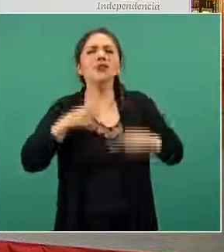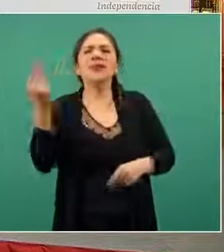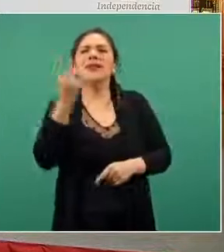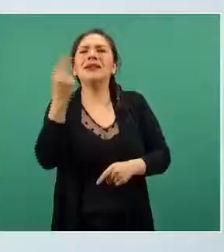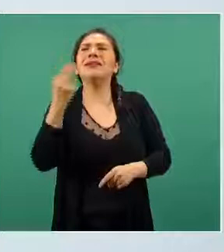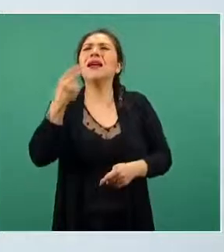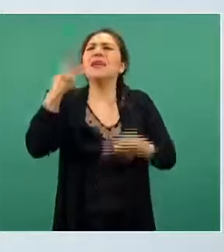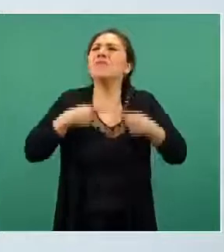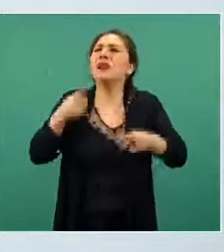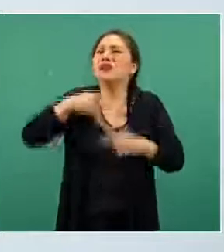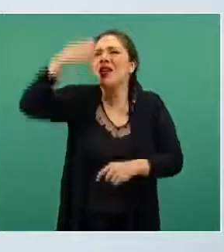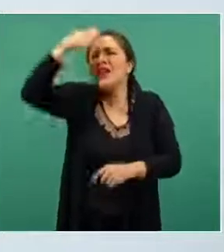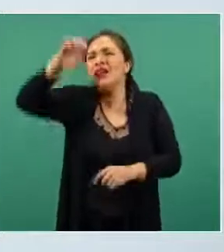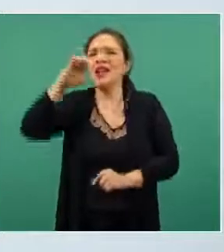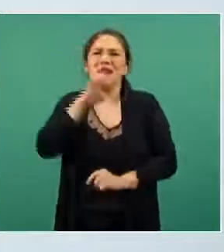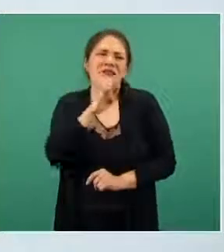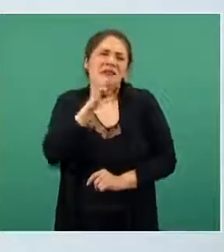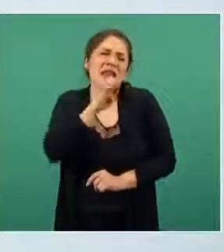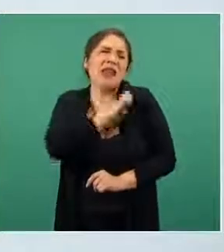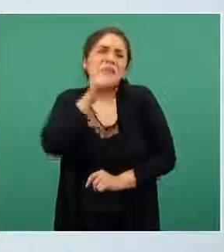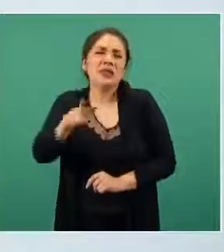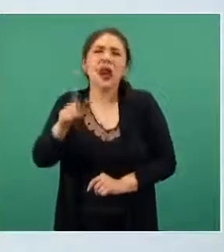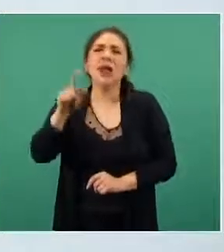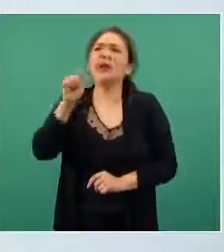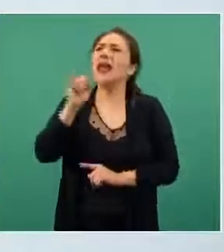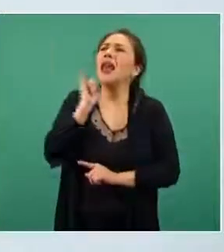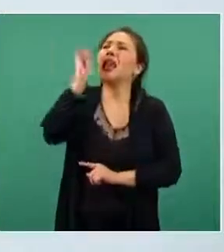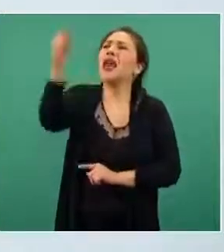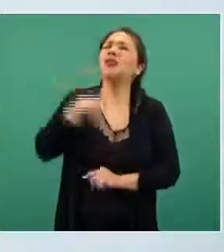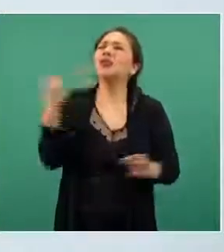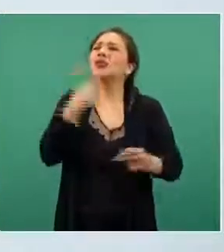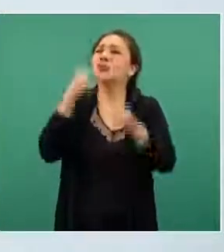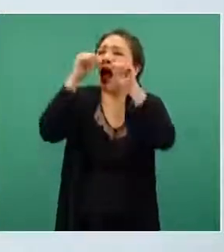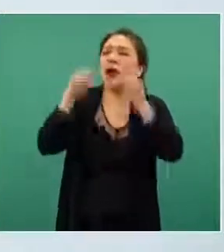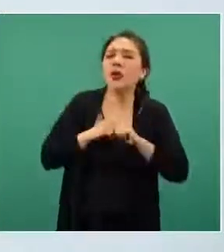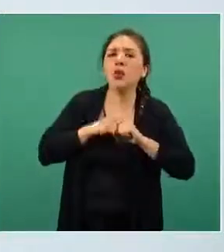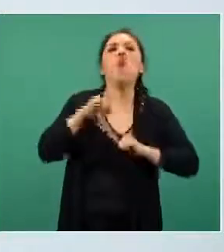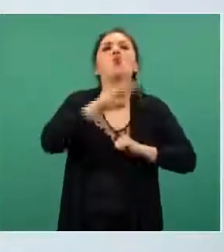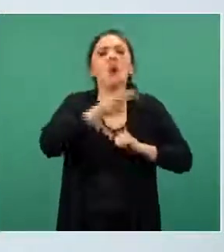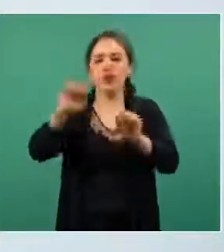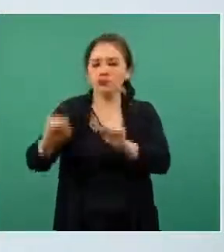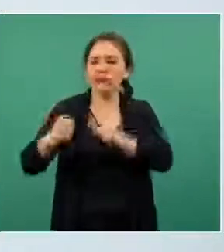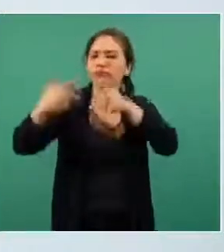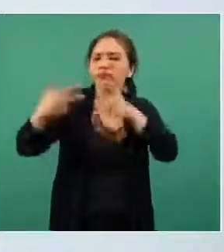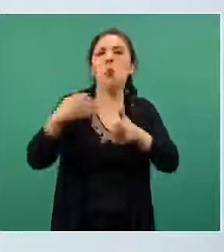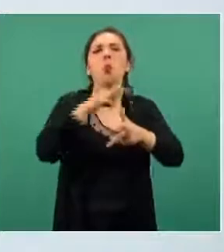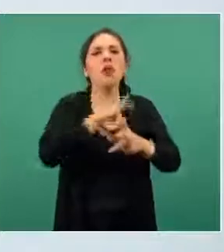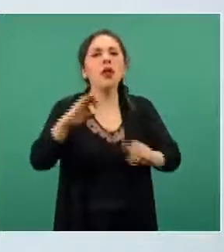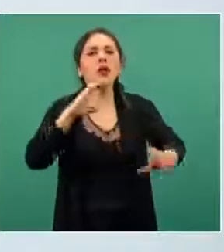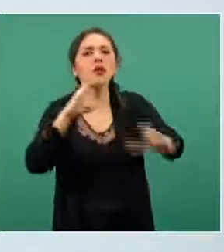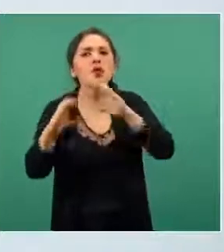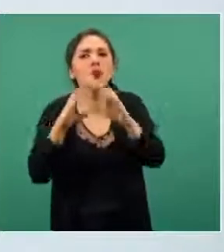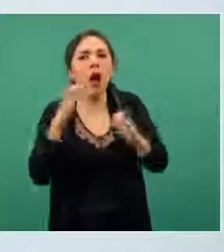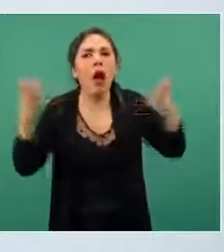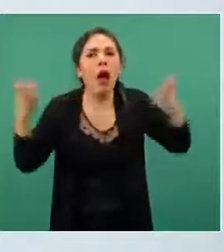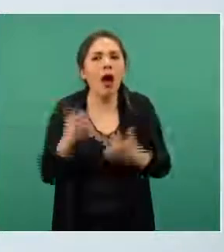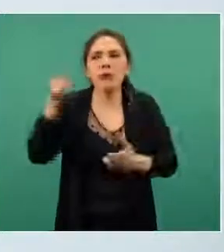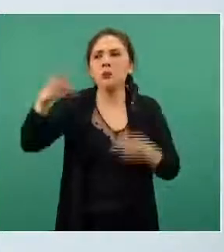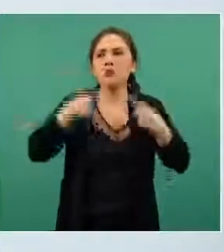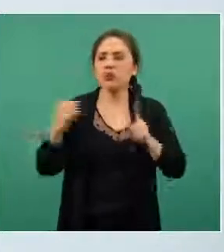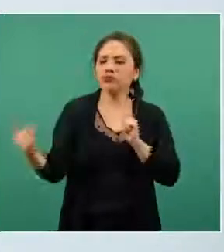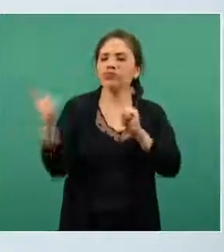algún especialista y ese está muy lejos y gracias a la telemedicina, de hecho, se puede acercar de manera virtual ese